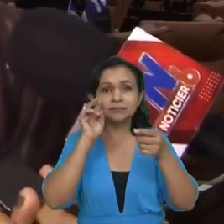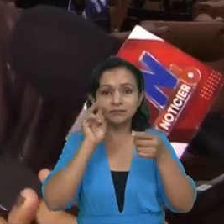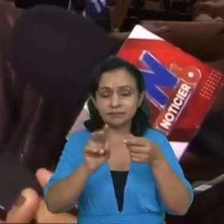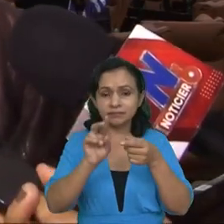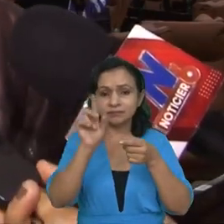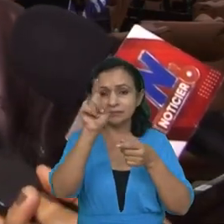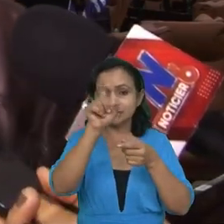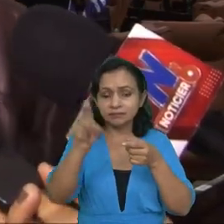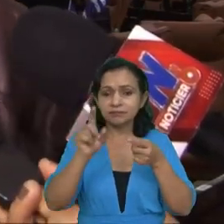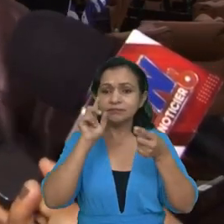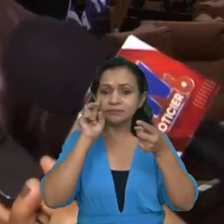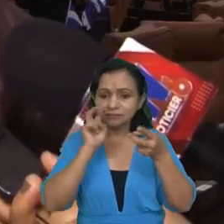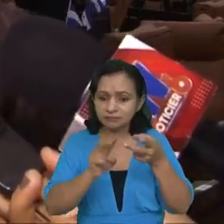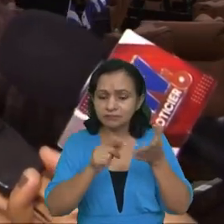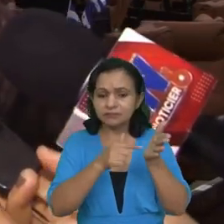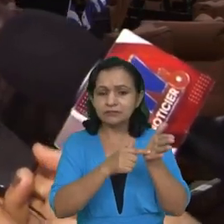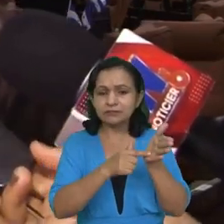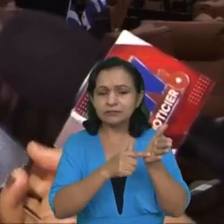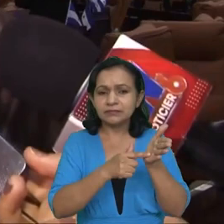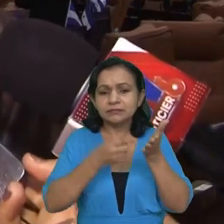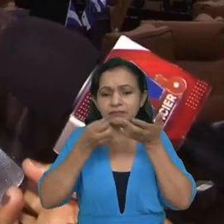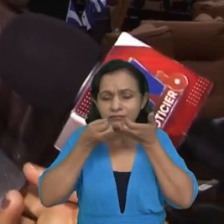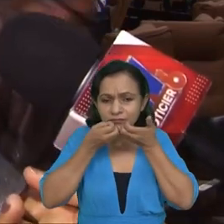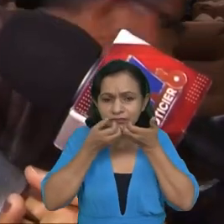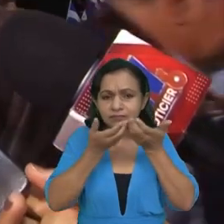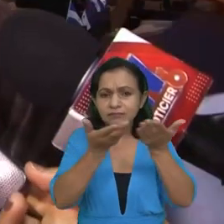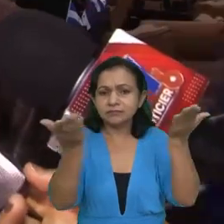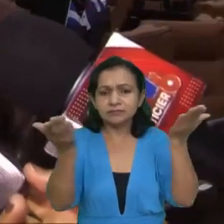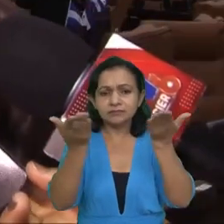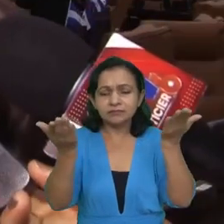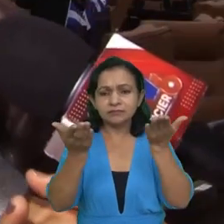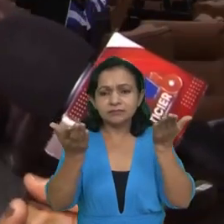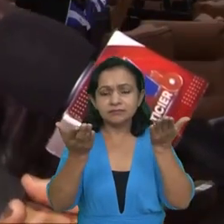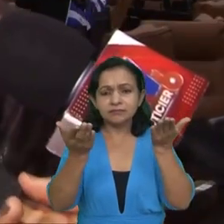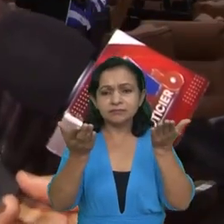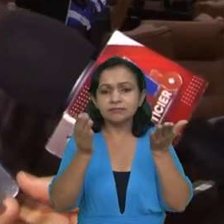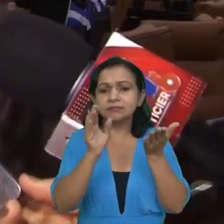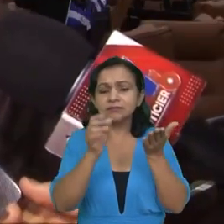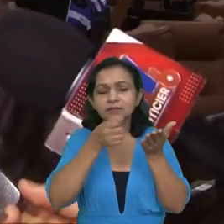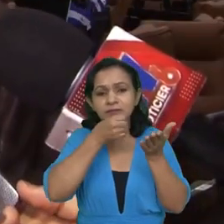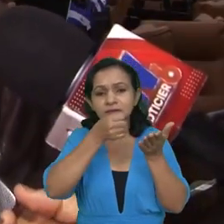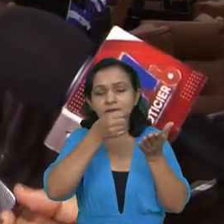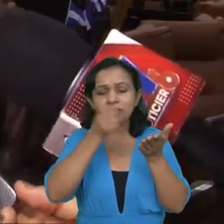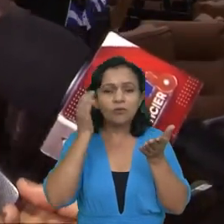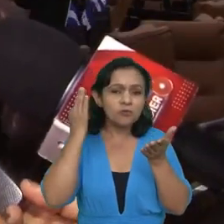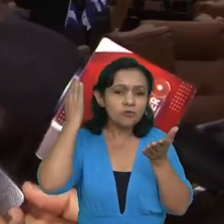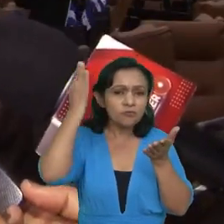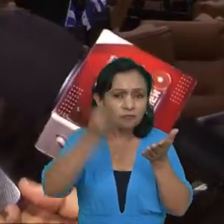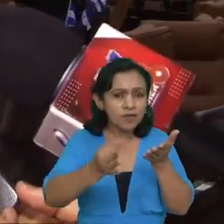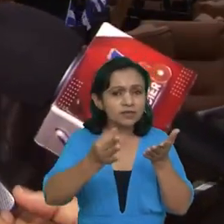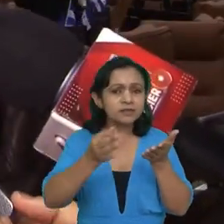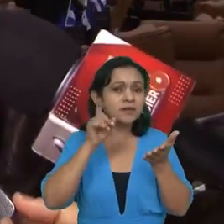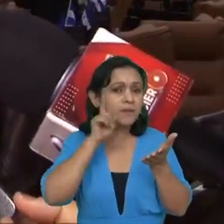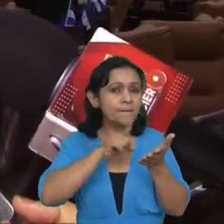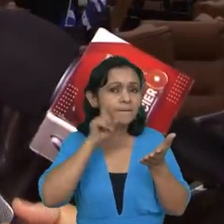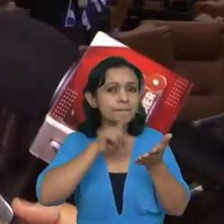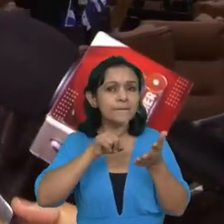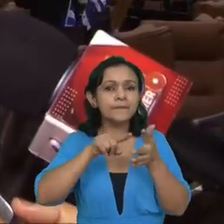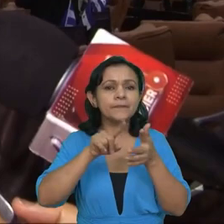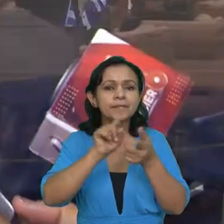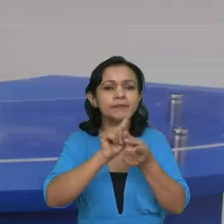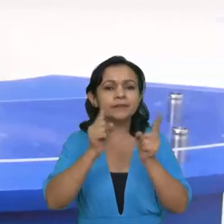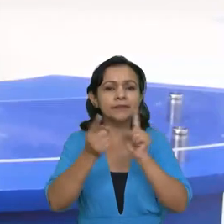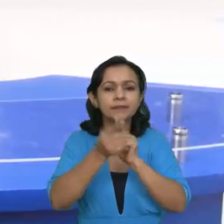internet que se anda divulgando como una fe news como una noticia falsa iniciativas de